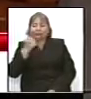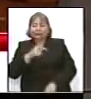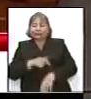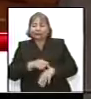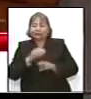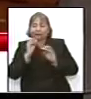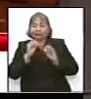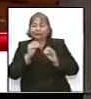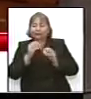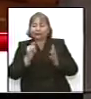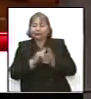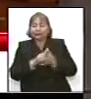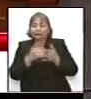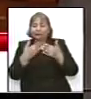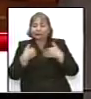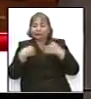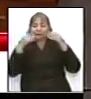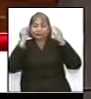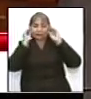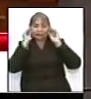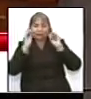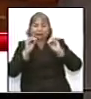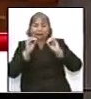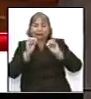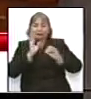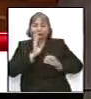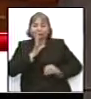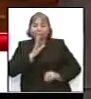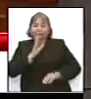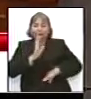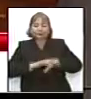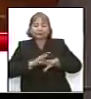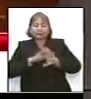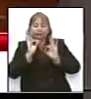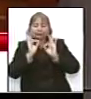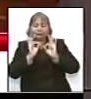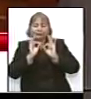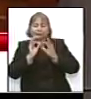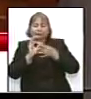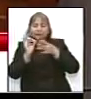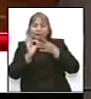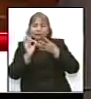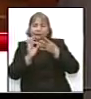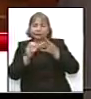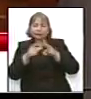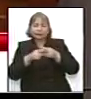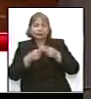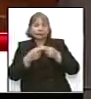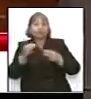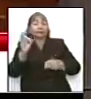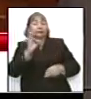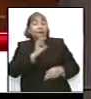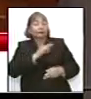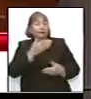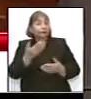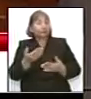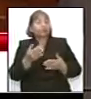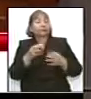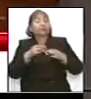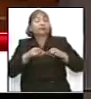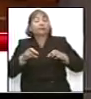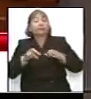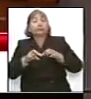ocasión que tuvimos la oportunidad no solamente de hablar específicamente de la iniciativa que reconoce como